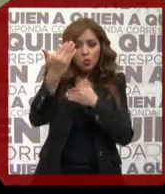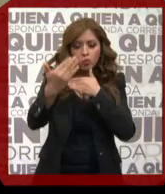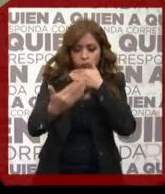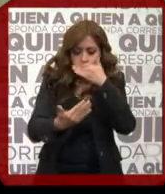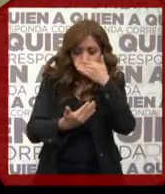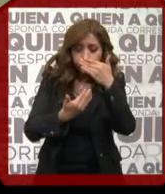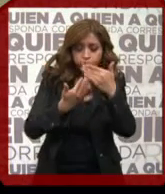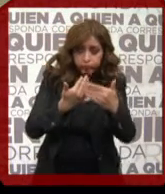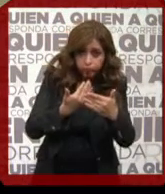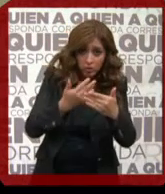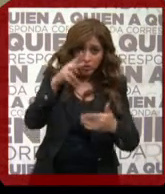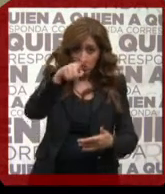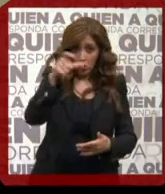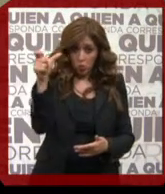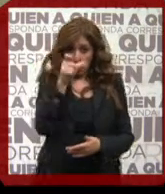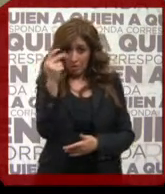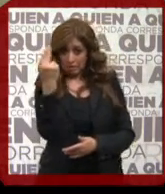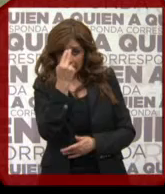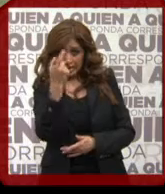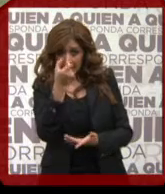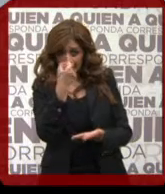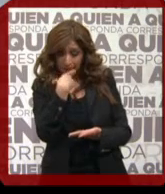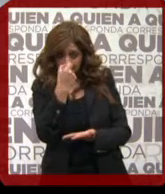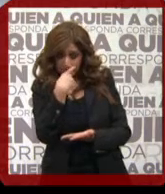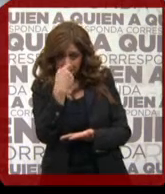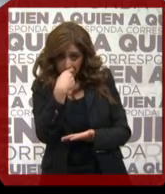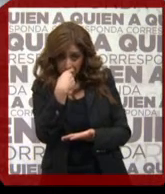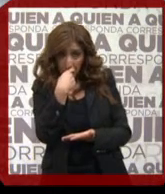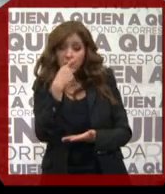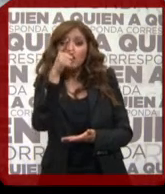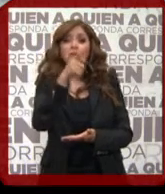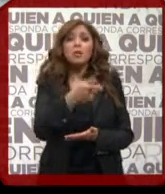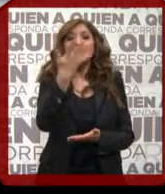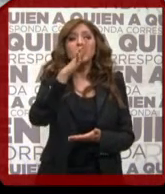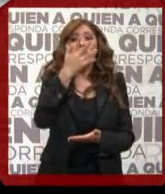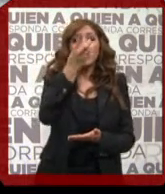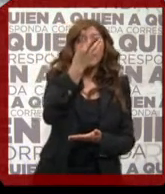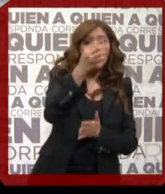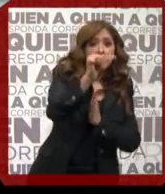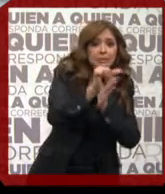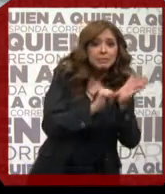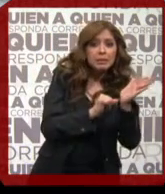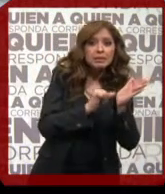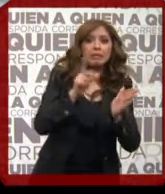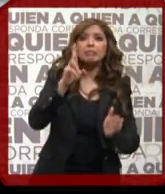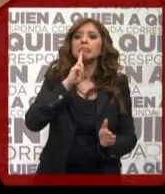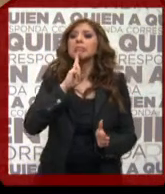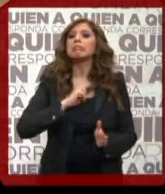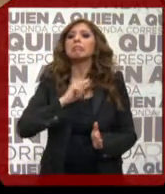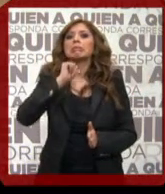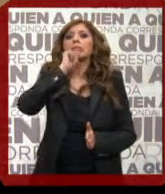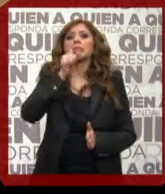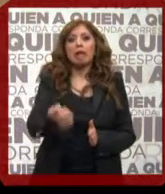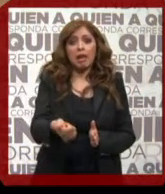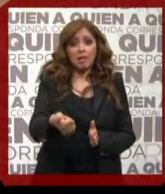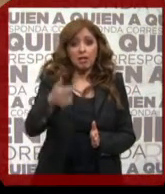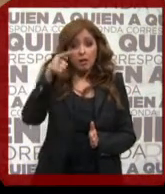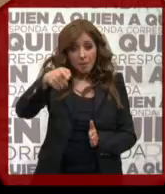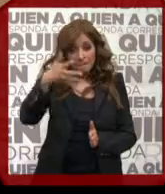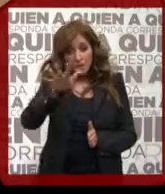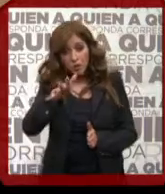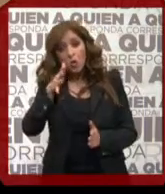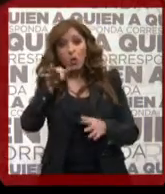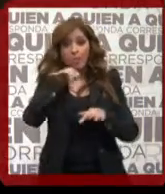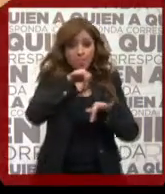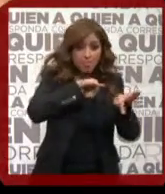de necesitar este medicamento de forma constante, han pasado hasta 3 meses sin recibirlo, de manera que sin contar con